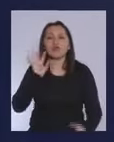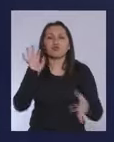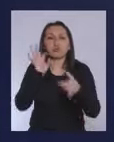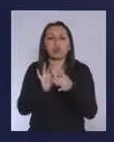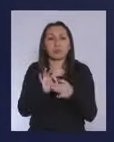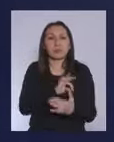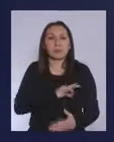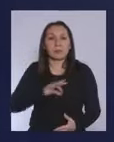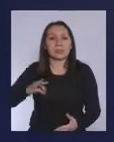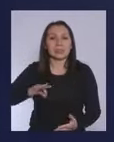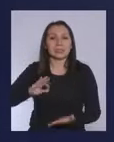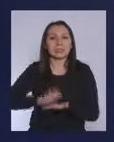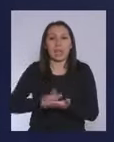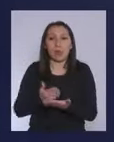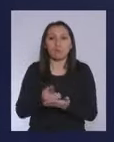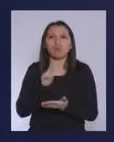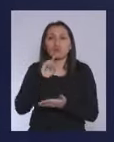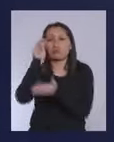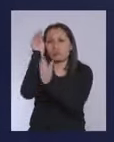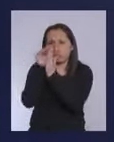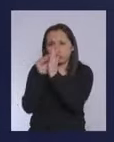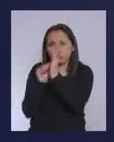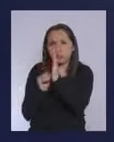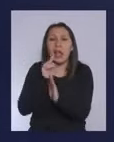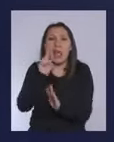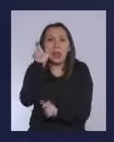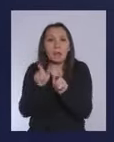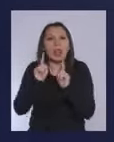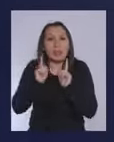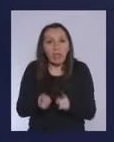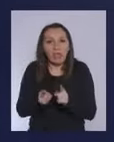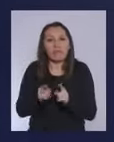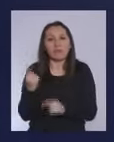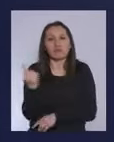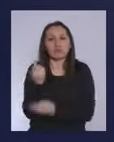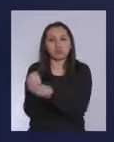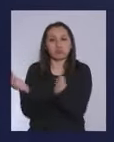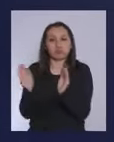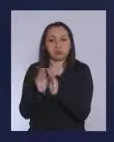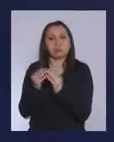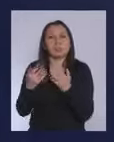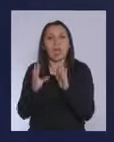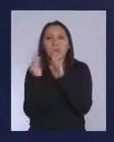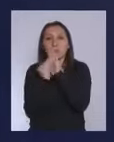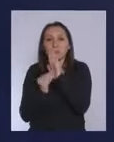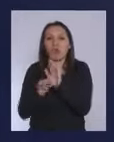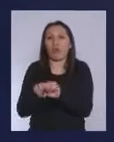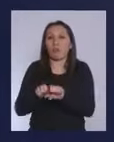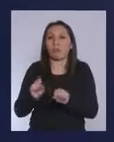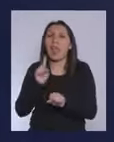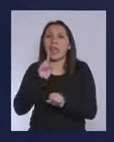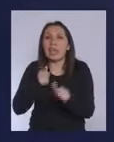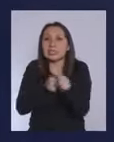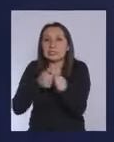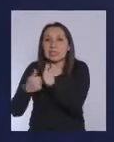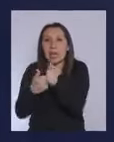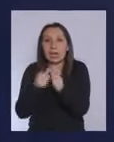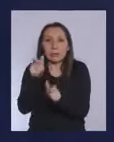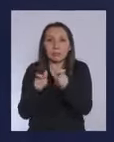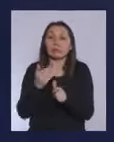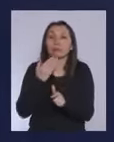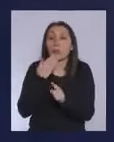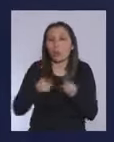ministerio de salud donde se encuentran registradas las personas que debieran estar en aislamiento con casos confirmados contactos estrechos y